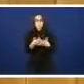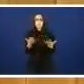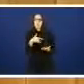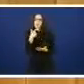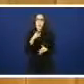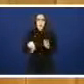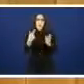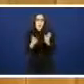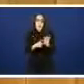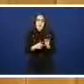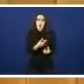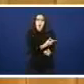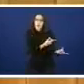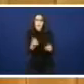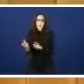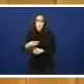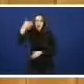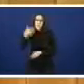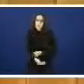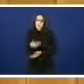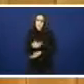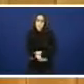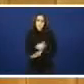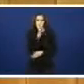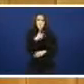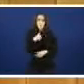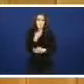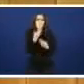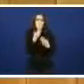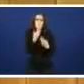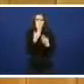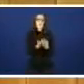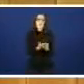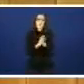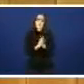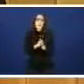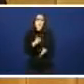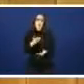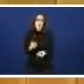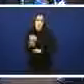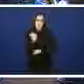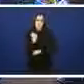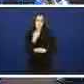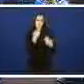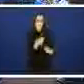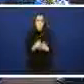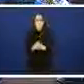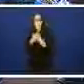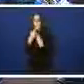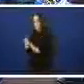unha lei necesaria, oportuna e imprescindible polo que pido a esta Cámara o seu apoio. Moitas grazas. Moitas grazas.